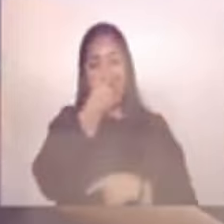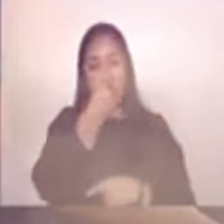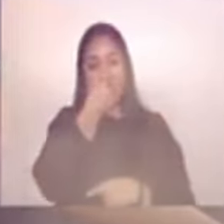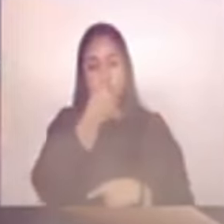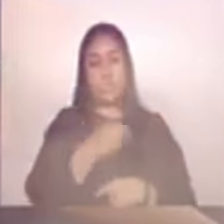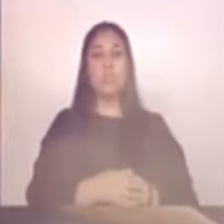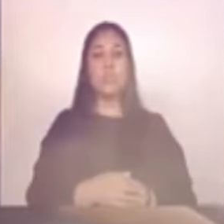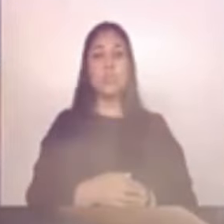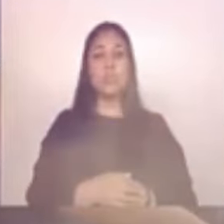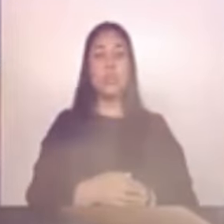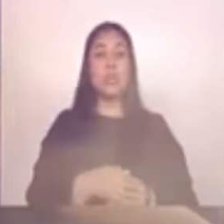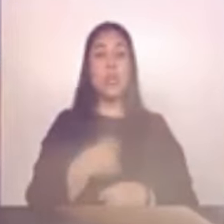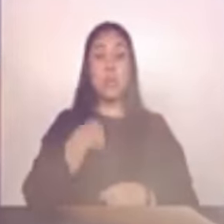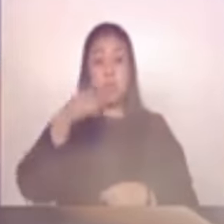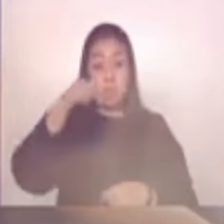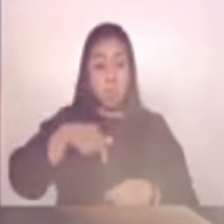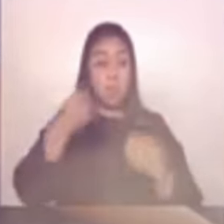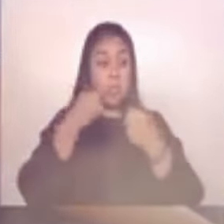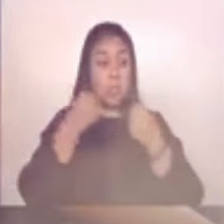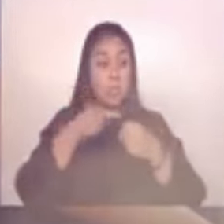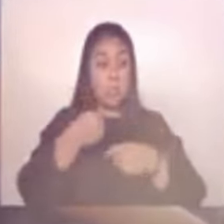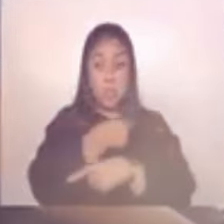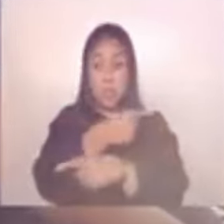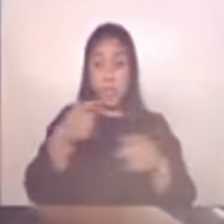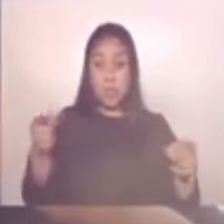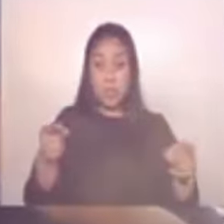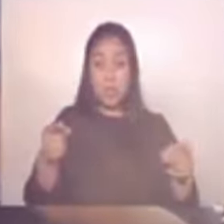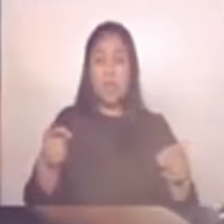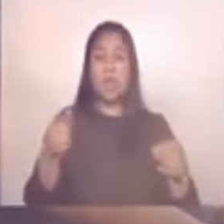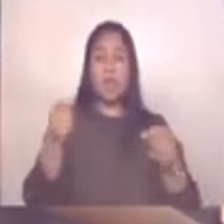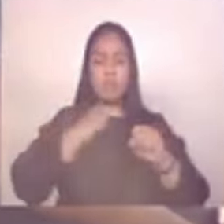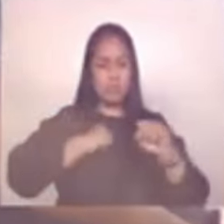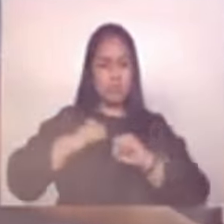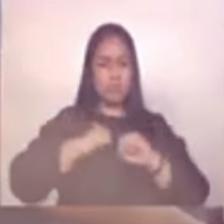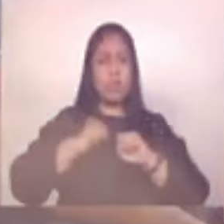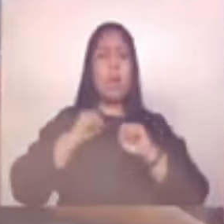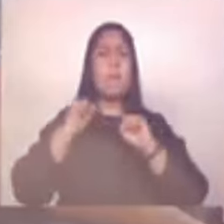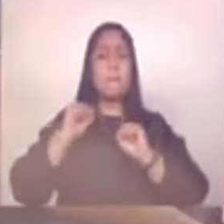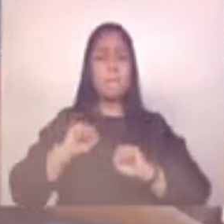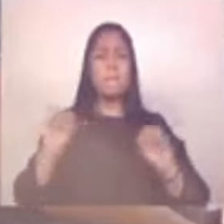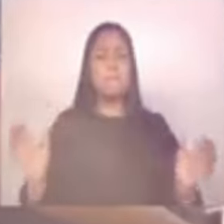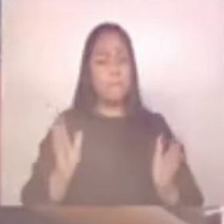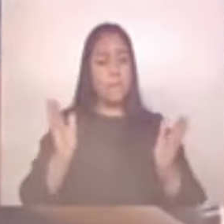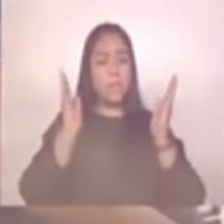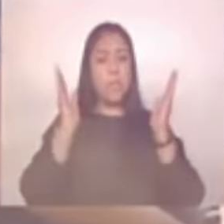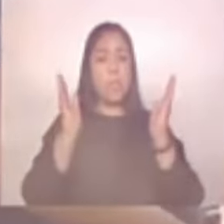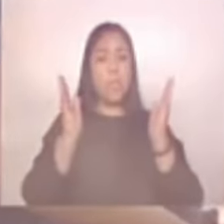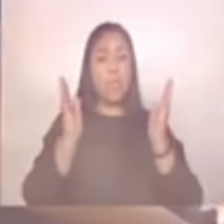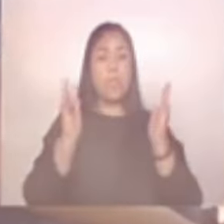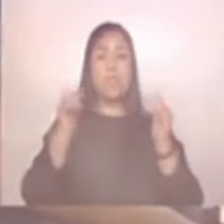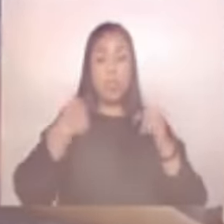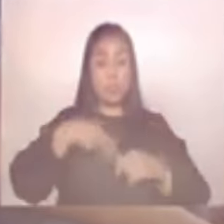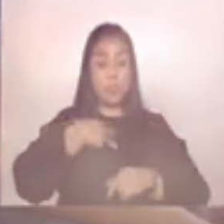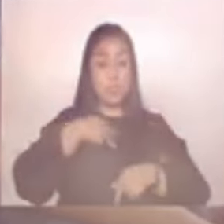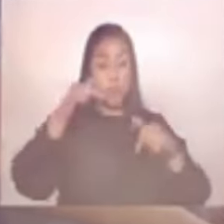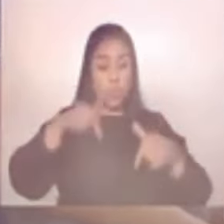Nada de lo que estamos haciendo va a poder dar fruto. Nada de lo que estamos